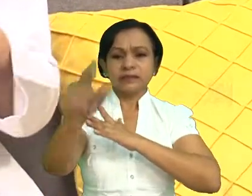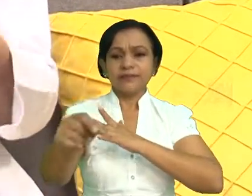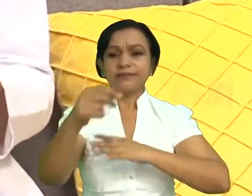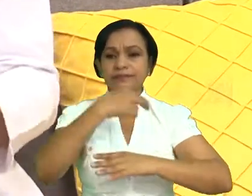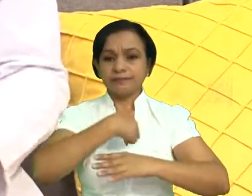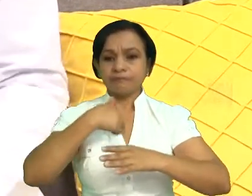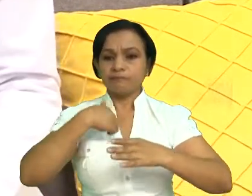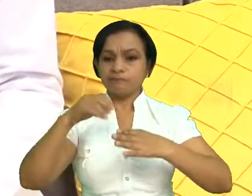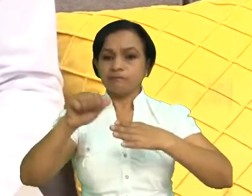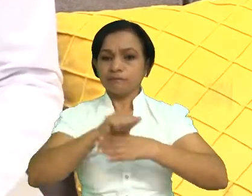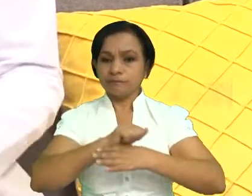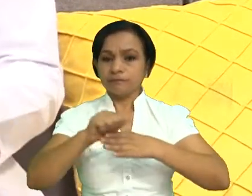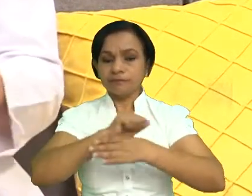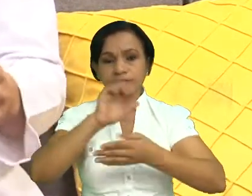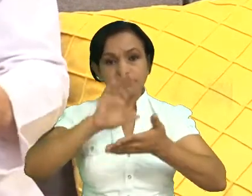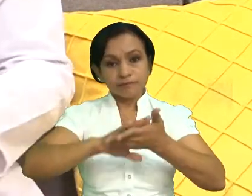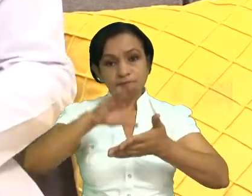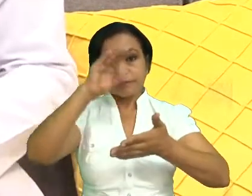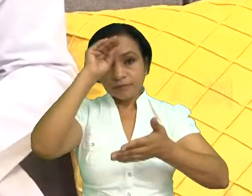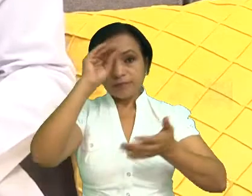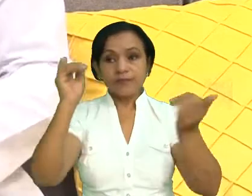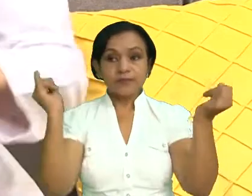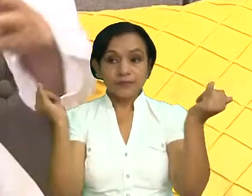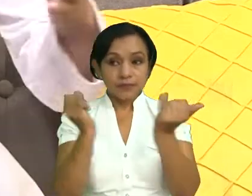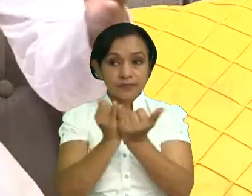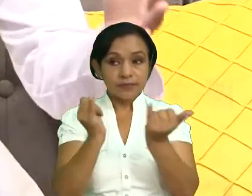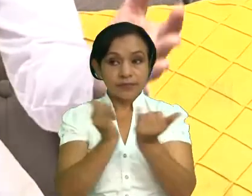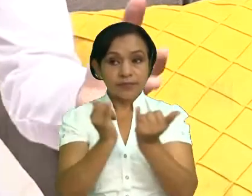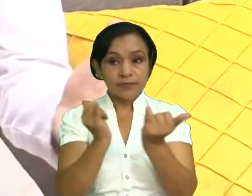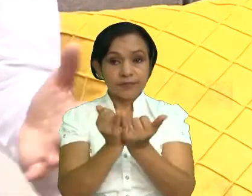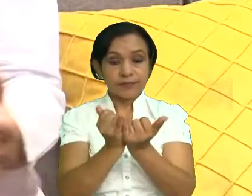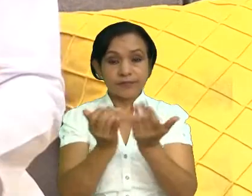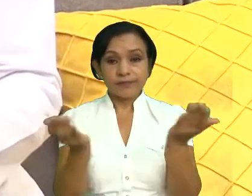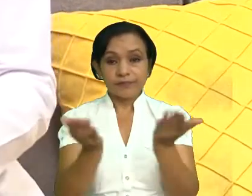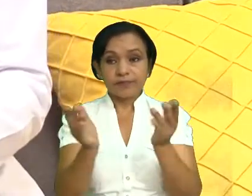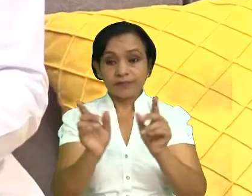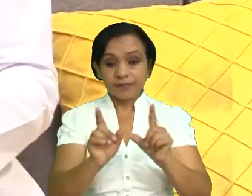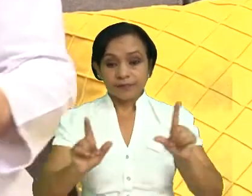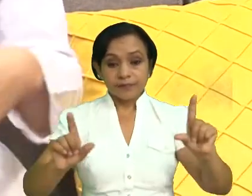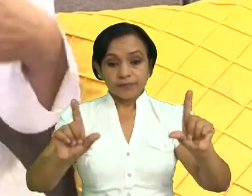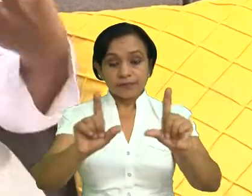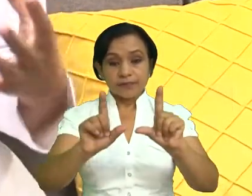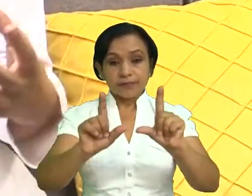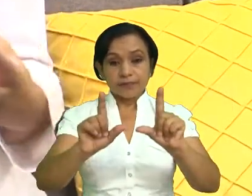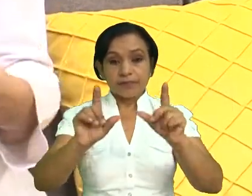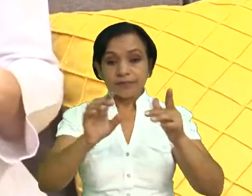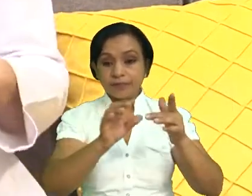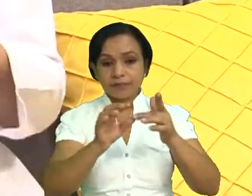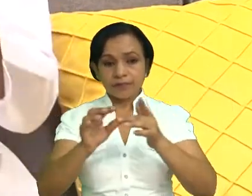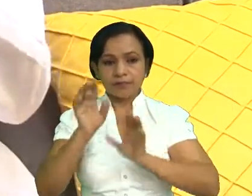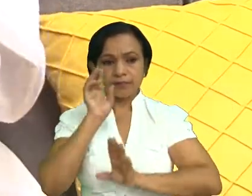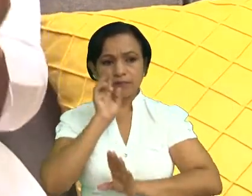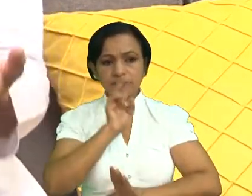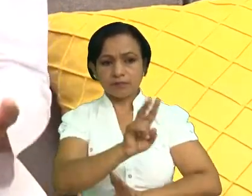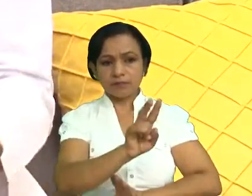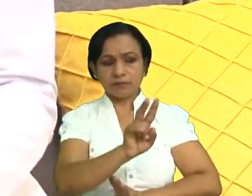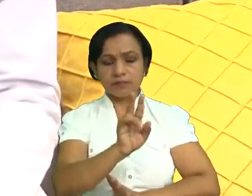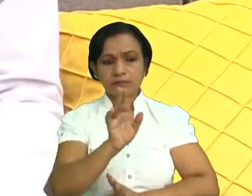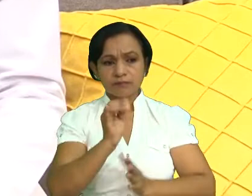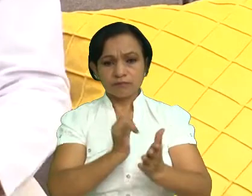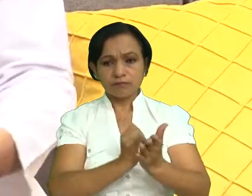venido preparándose también. Igual tienen un lugar especial donde si ellos captan y a través